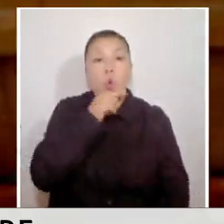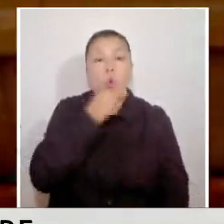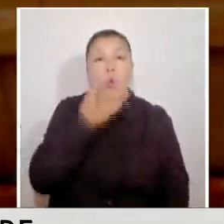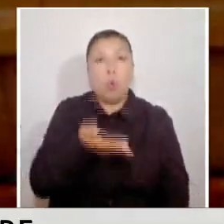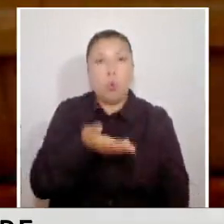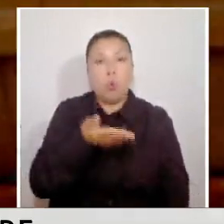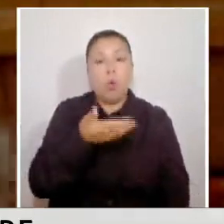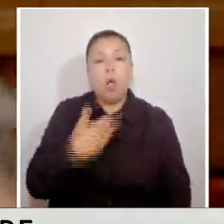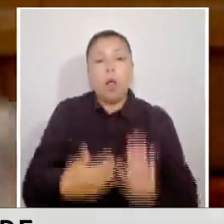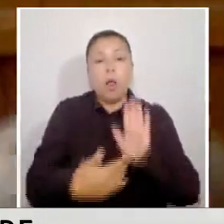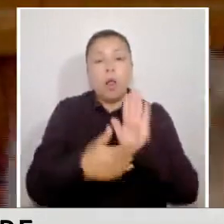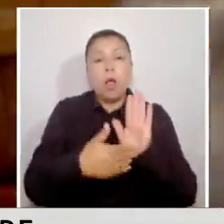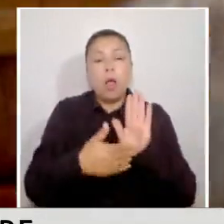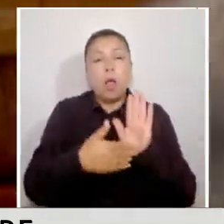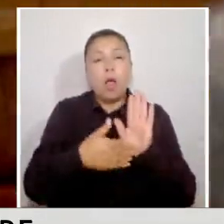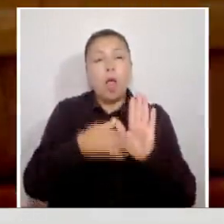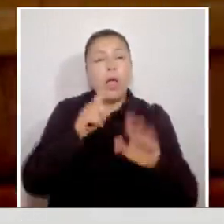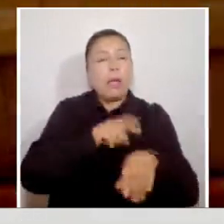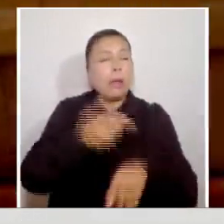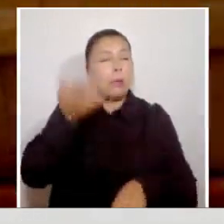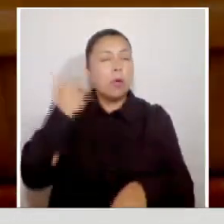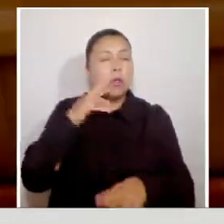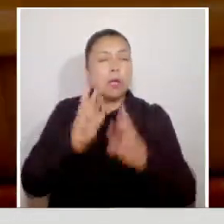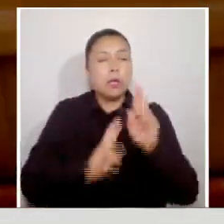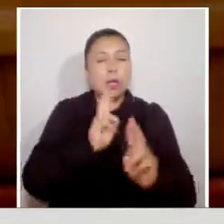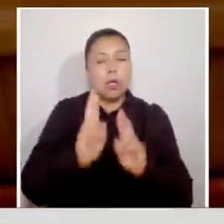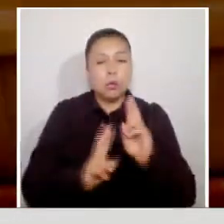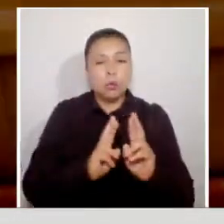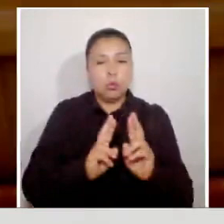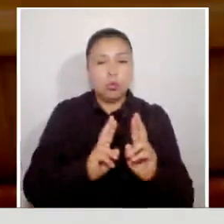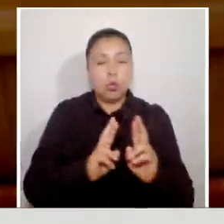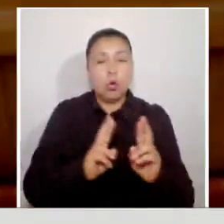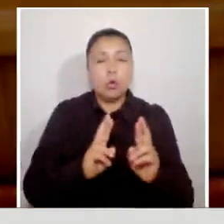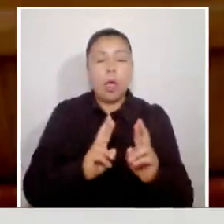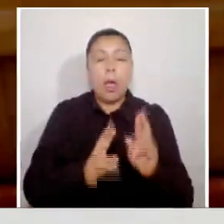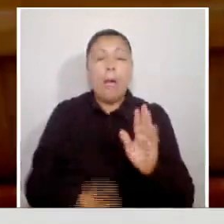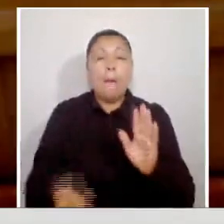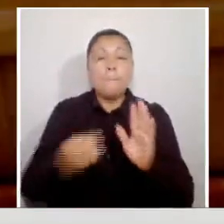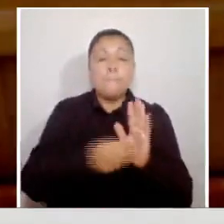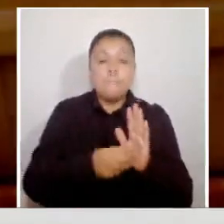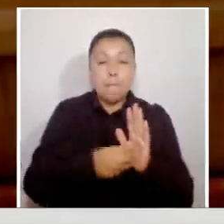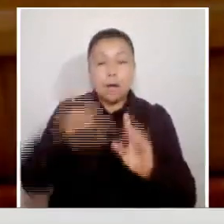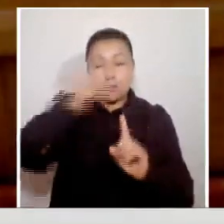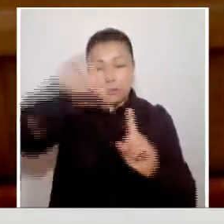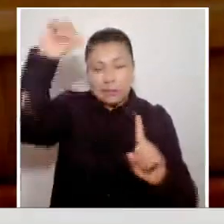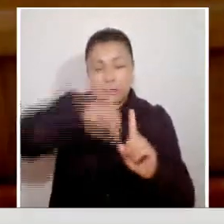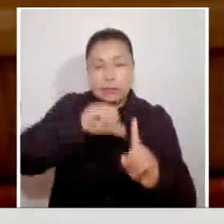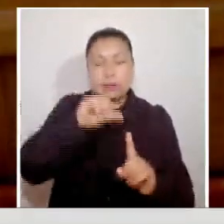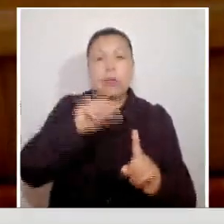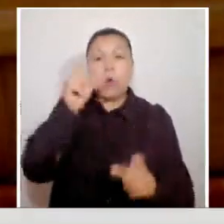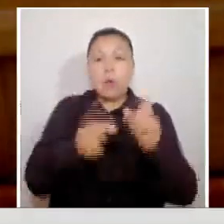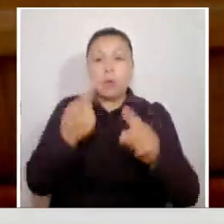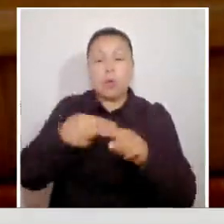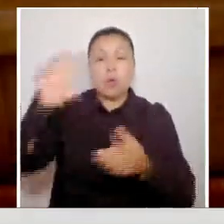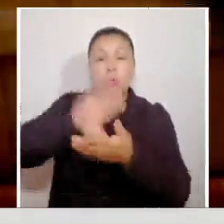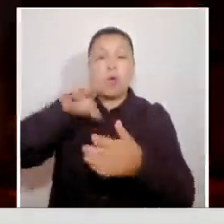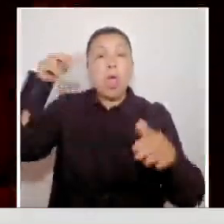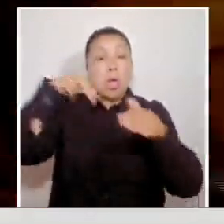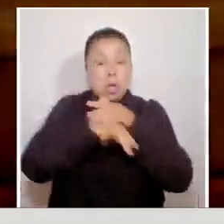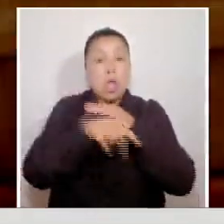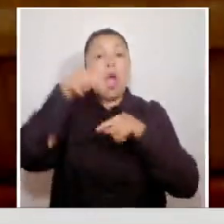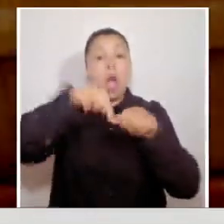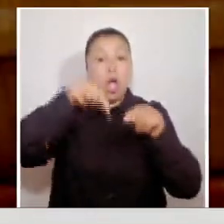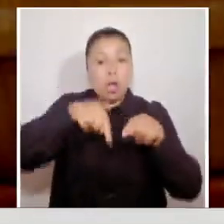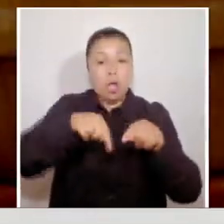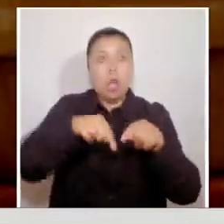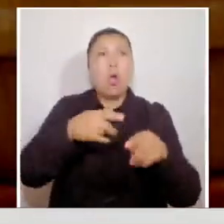presentada hace un tiempo en relación a agravar la pena aquellos inmigrantes en situación que cometen delitos Y por qué